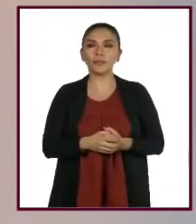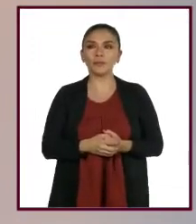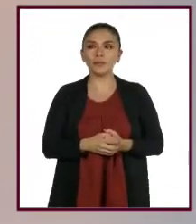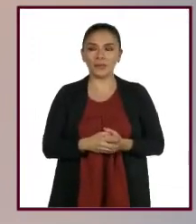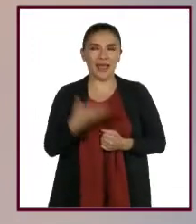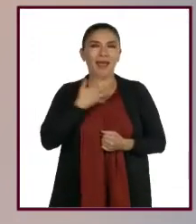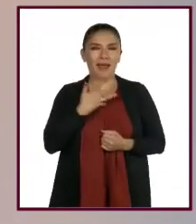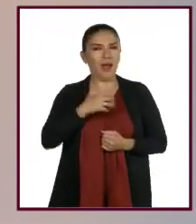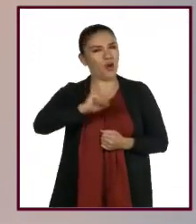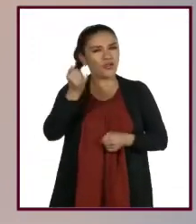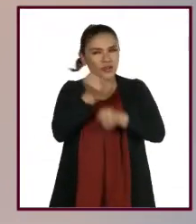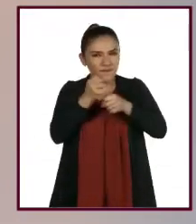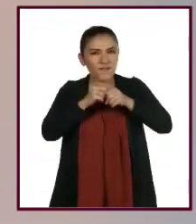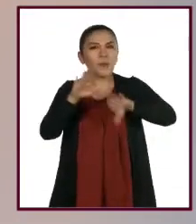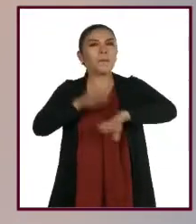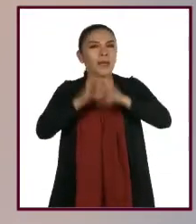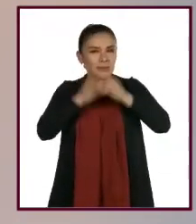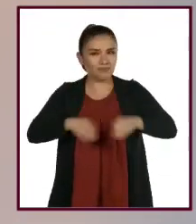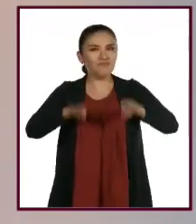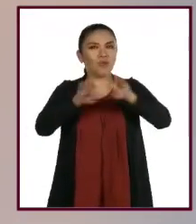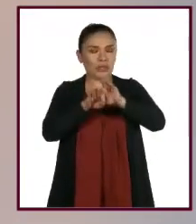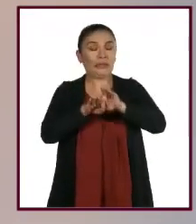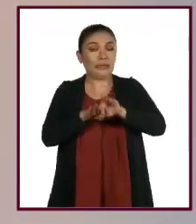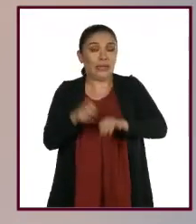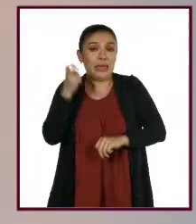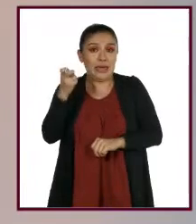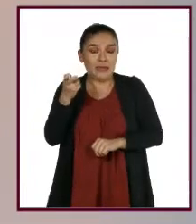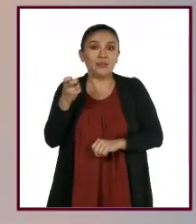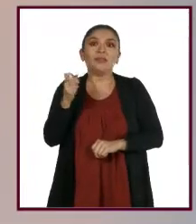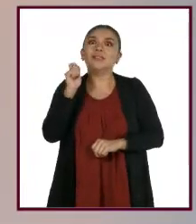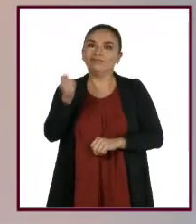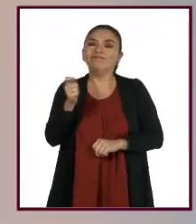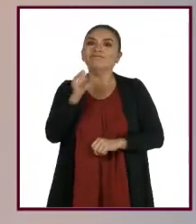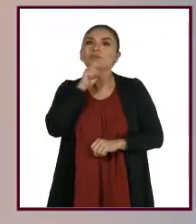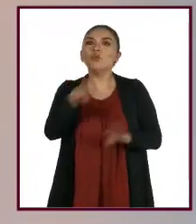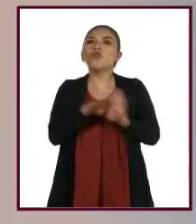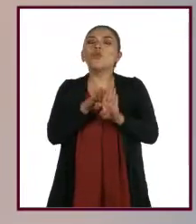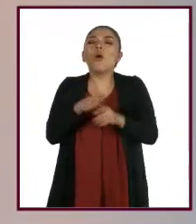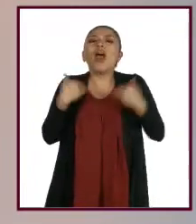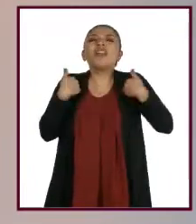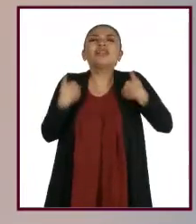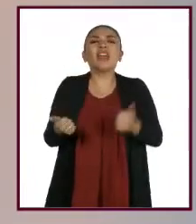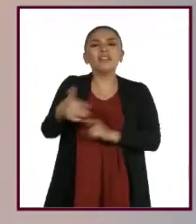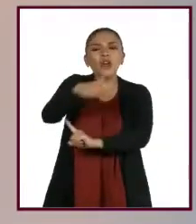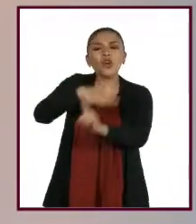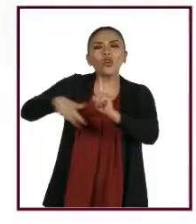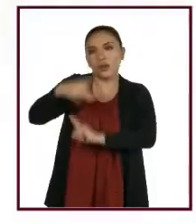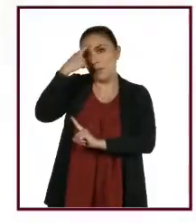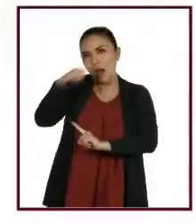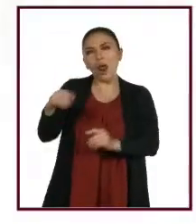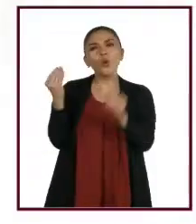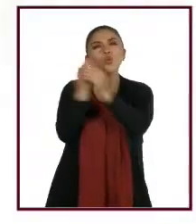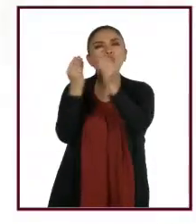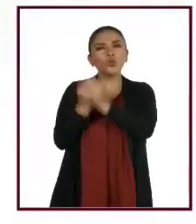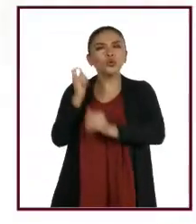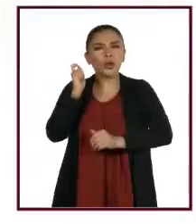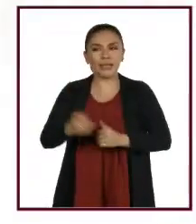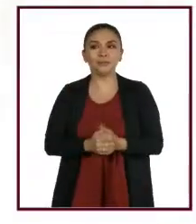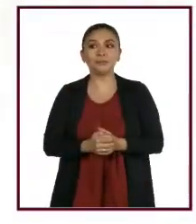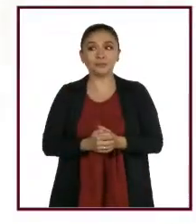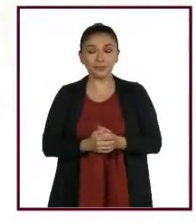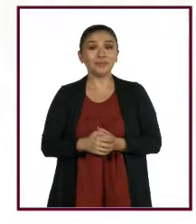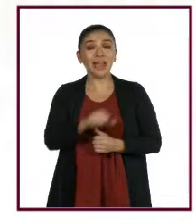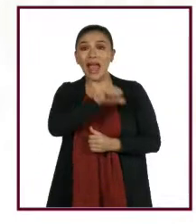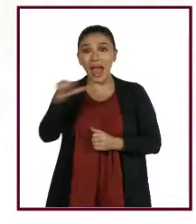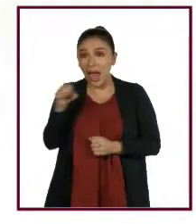Aquí vienen datos bien importantes y creo que tienen mucho que ver con el contexto de este curso. Es una droga,